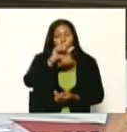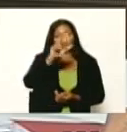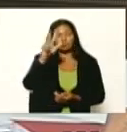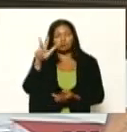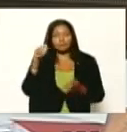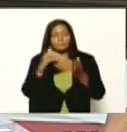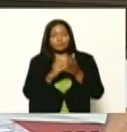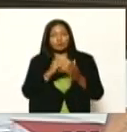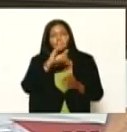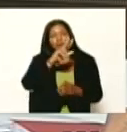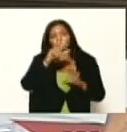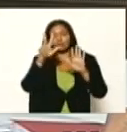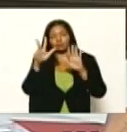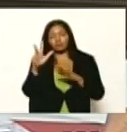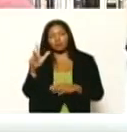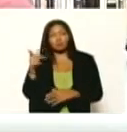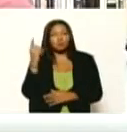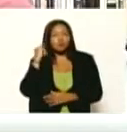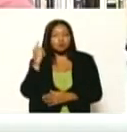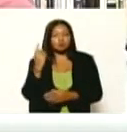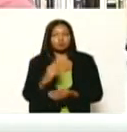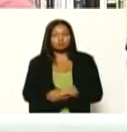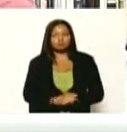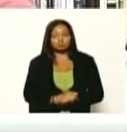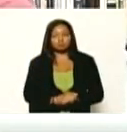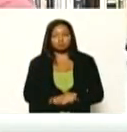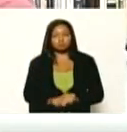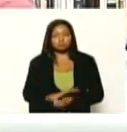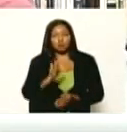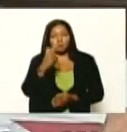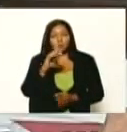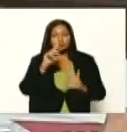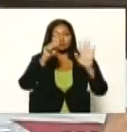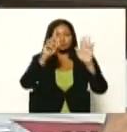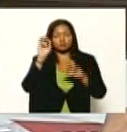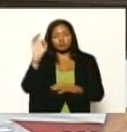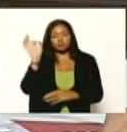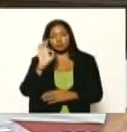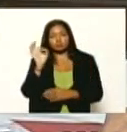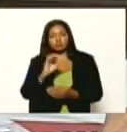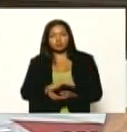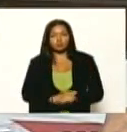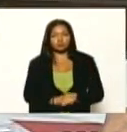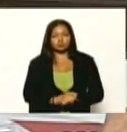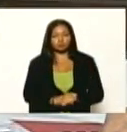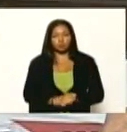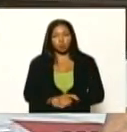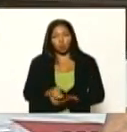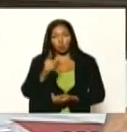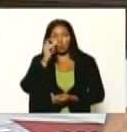103.043 mujeres. O sea, eso es casi el 60%. 60%, más o menos. Hombres,